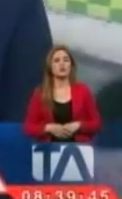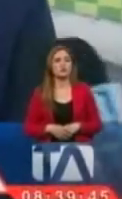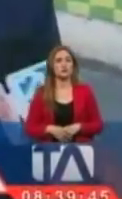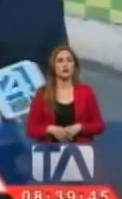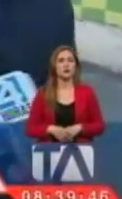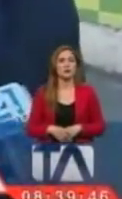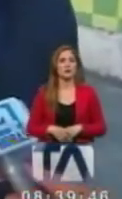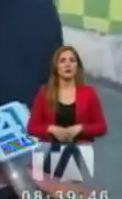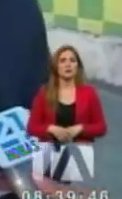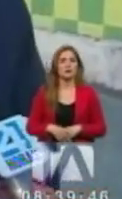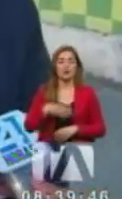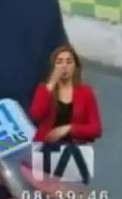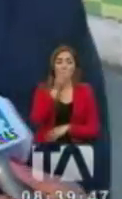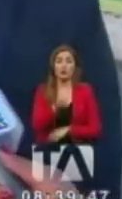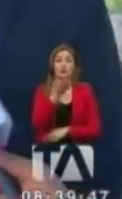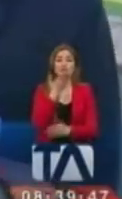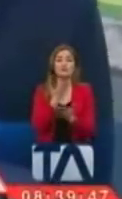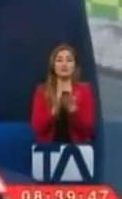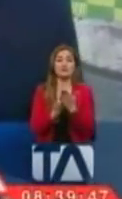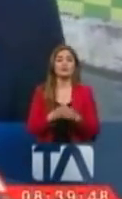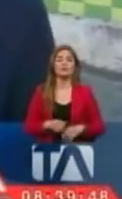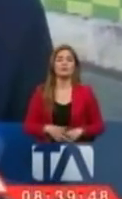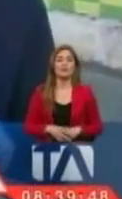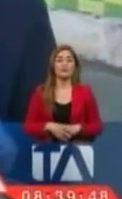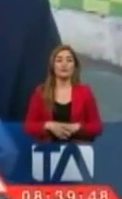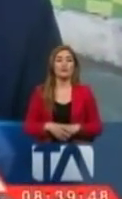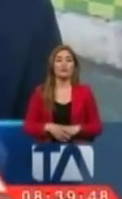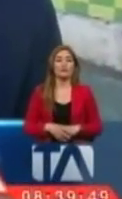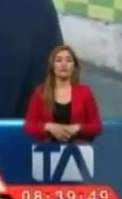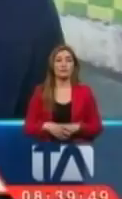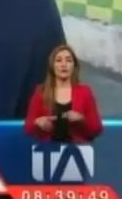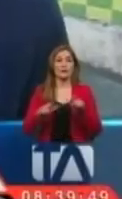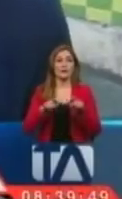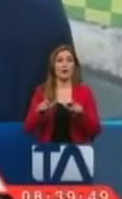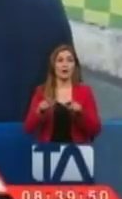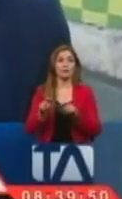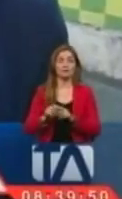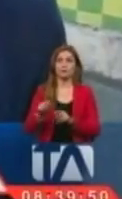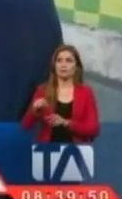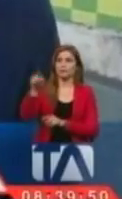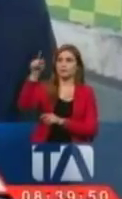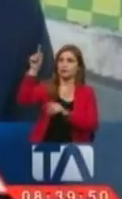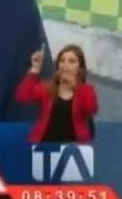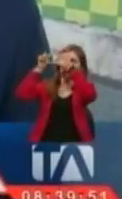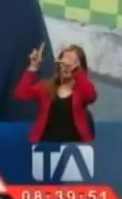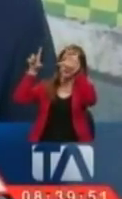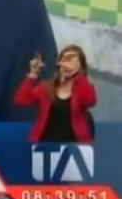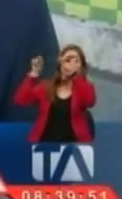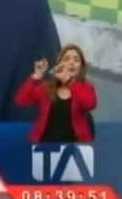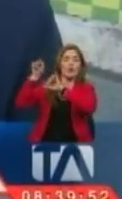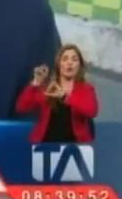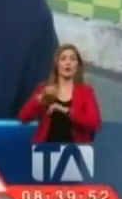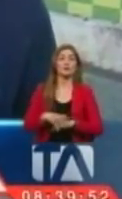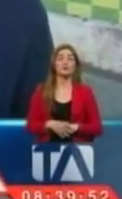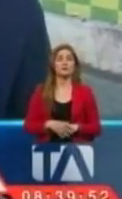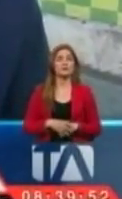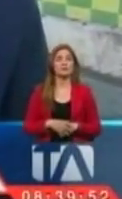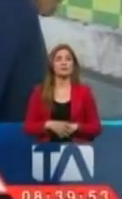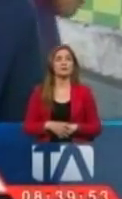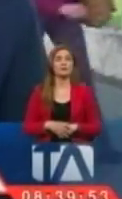colocando buenos días muchas gracias se colocan señales verticales y señalización horizontal también las verticales